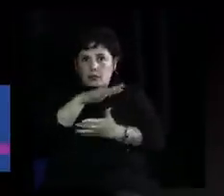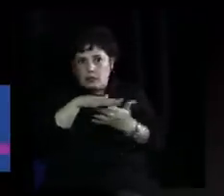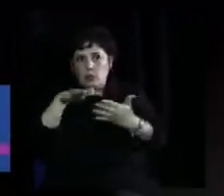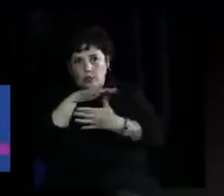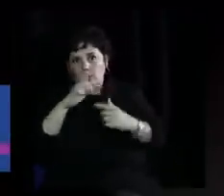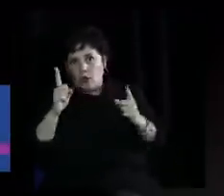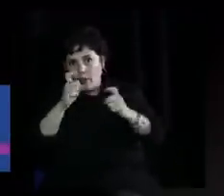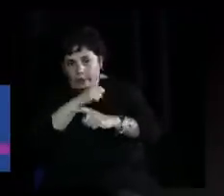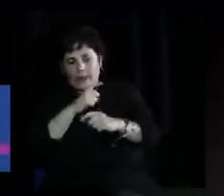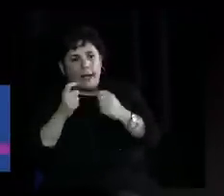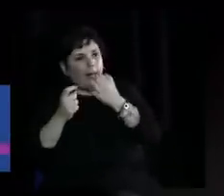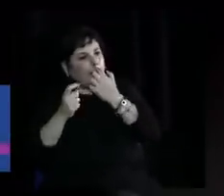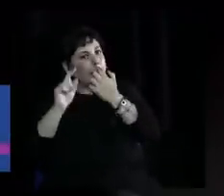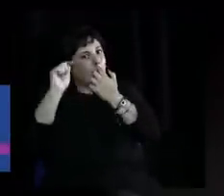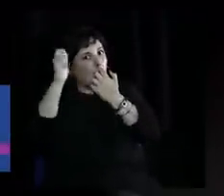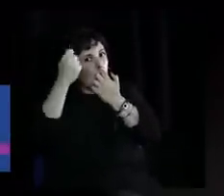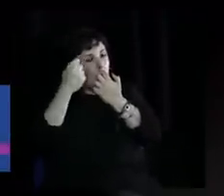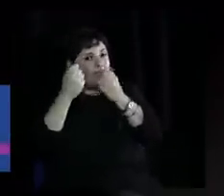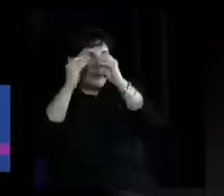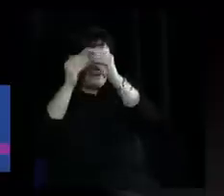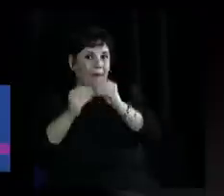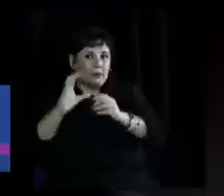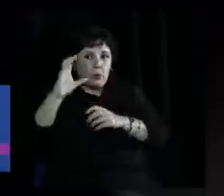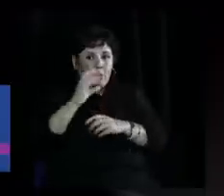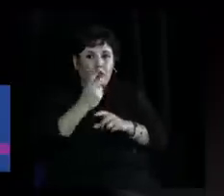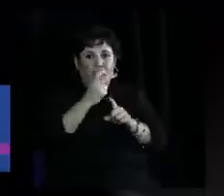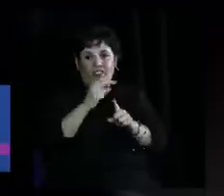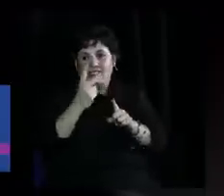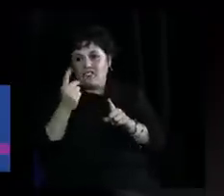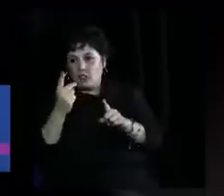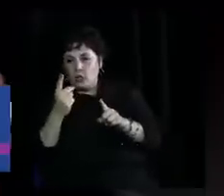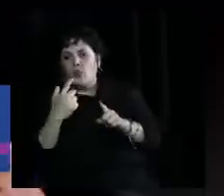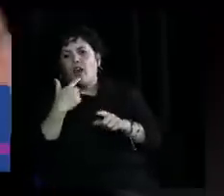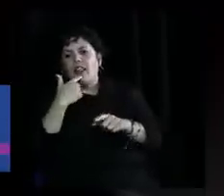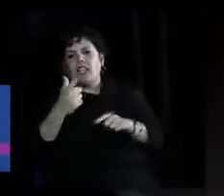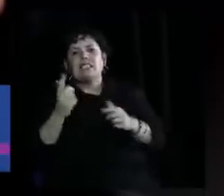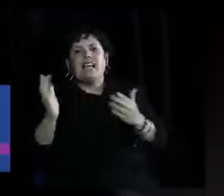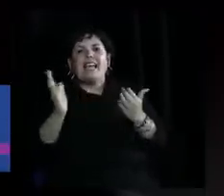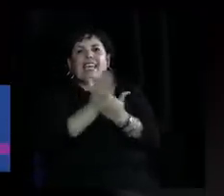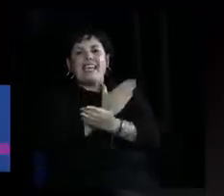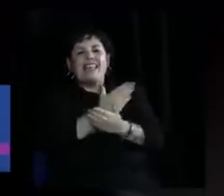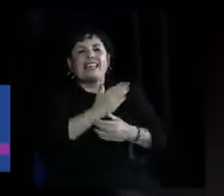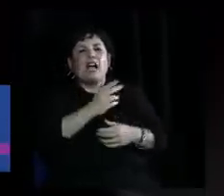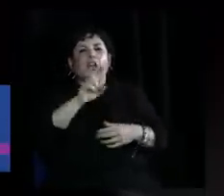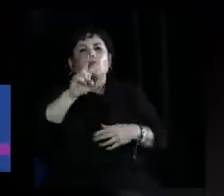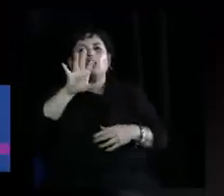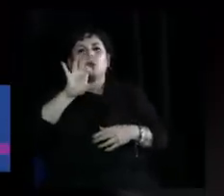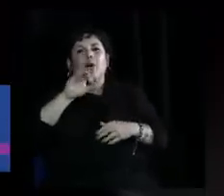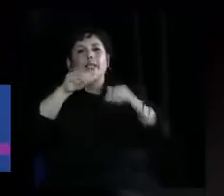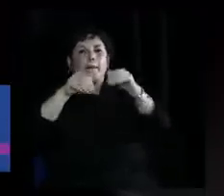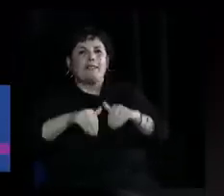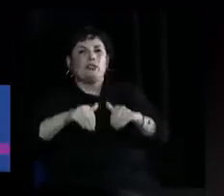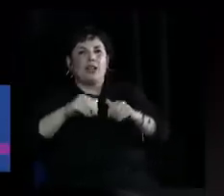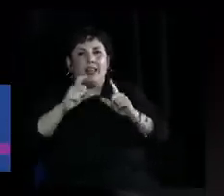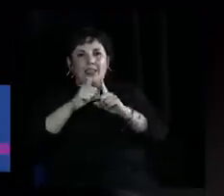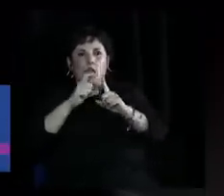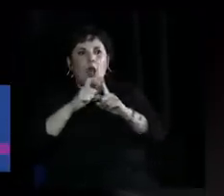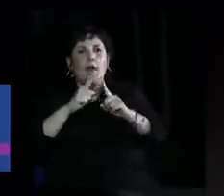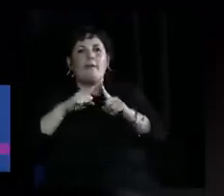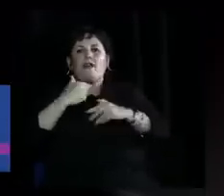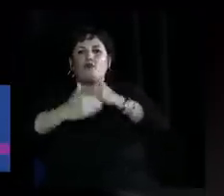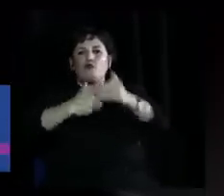complicada. En UTE, los presupuestos 2020-2021 se proyectó quitarle 250 millones de dólares al funcionamiento de